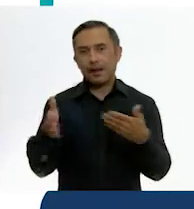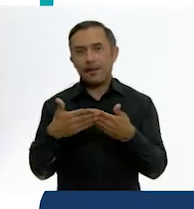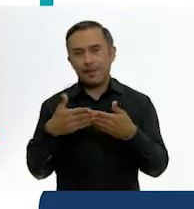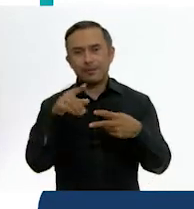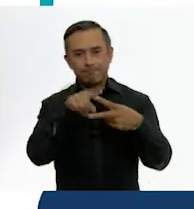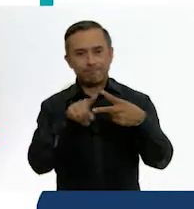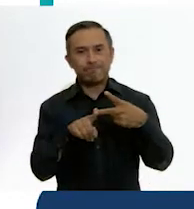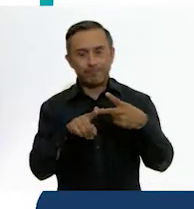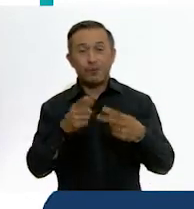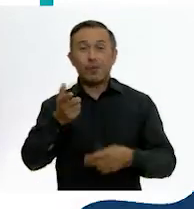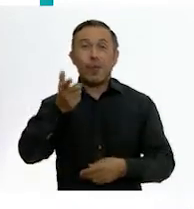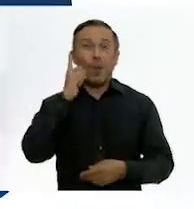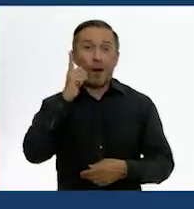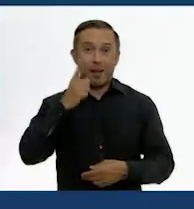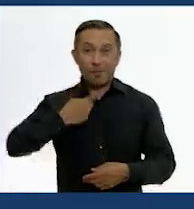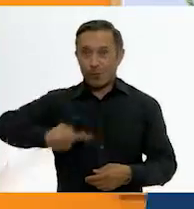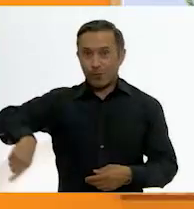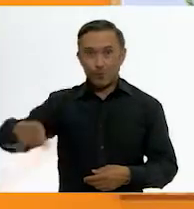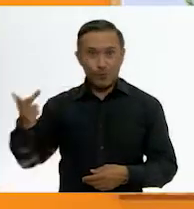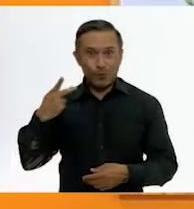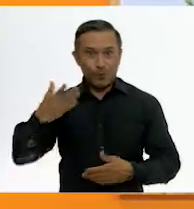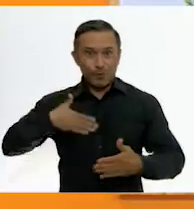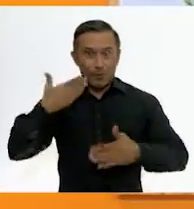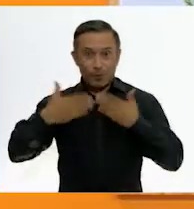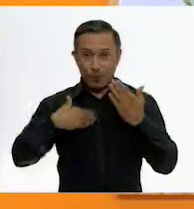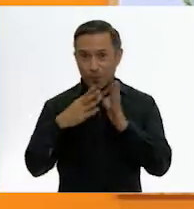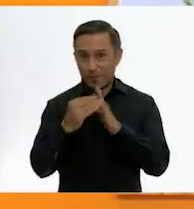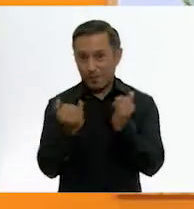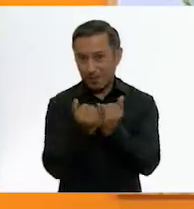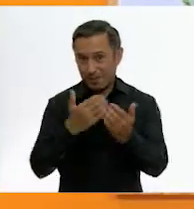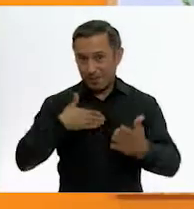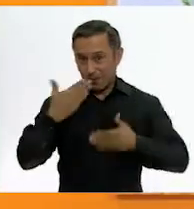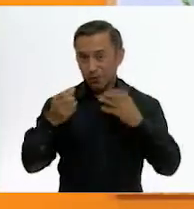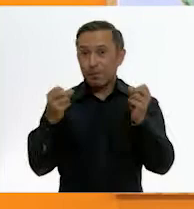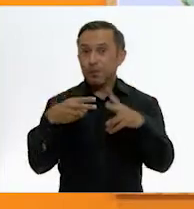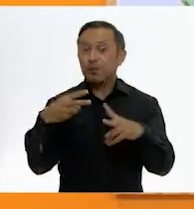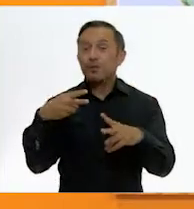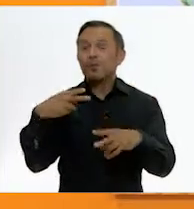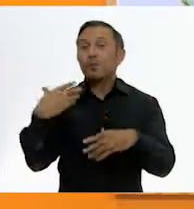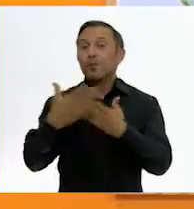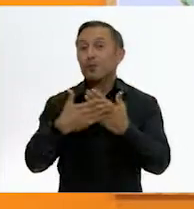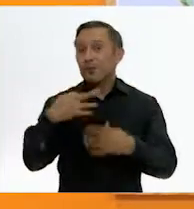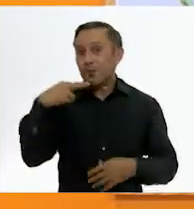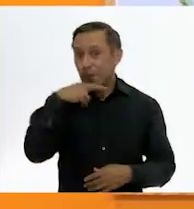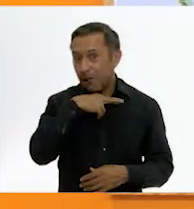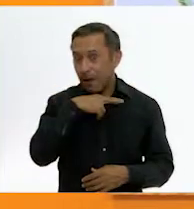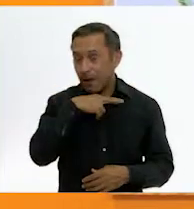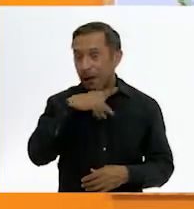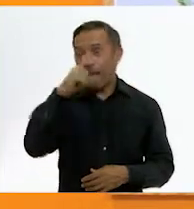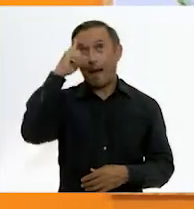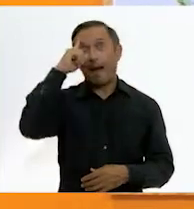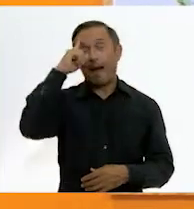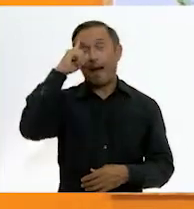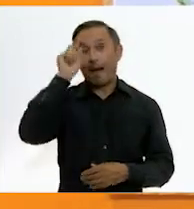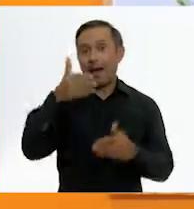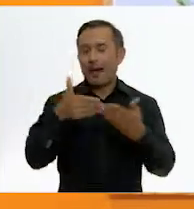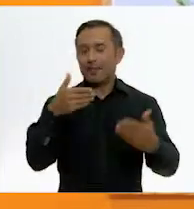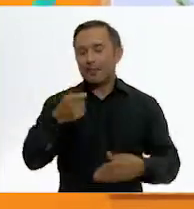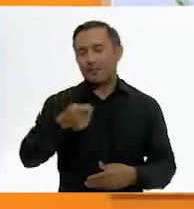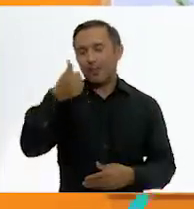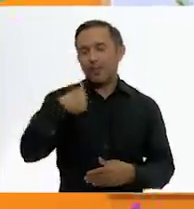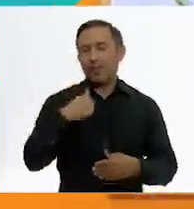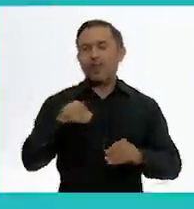hayan disfrutado tanto como nosotras nos vemos hasta la próxima pero antes vamos a movernos un